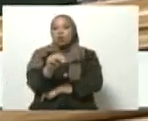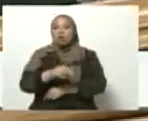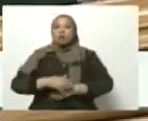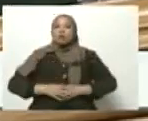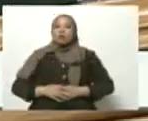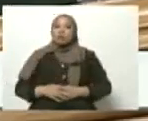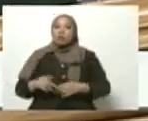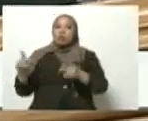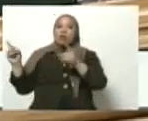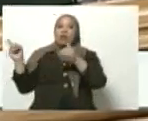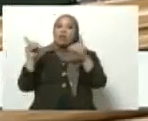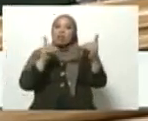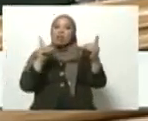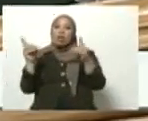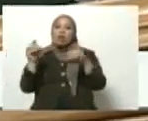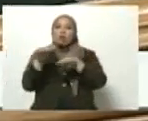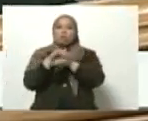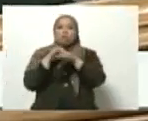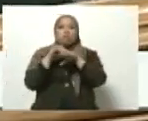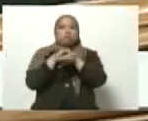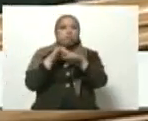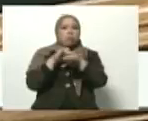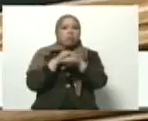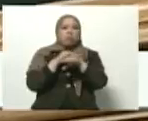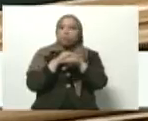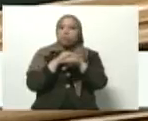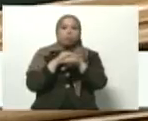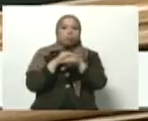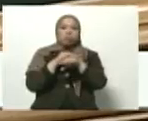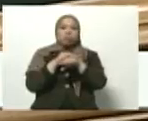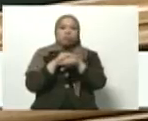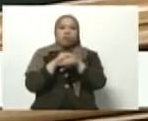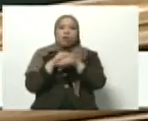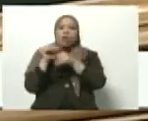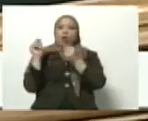de diálogo para perdones o de negociaciones subrepticias.